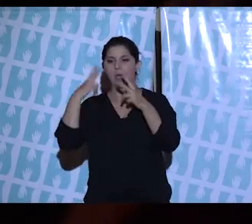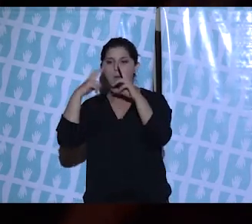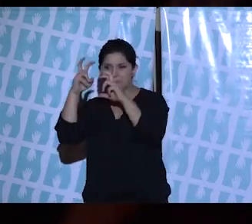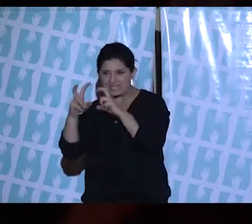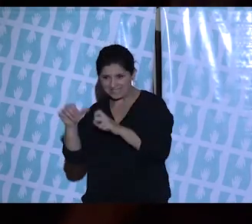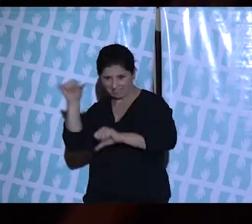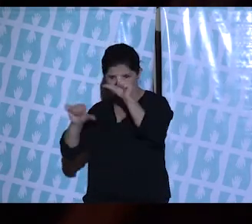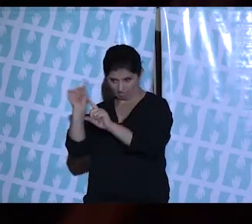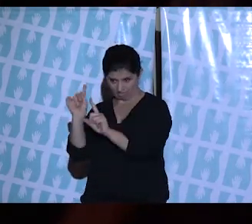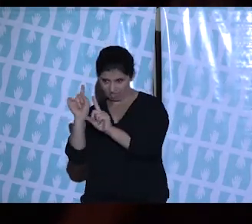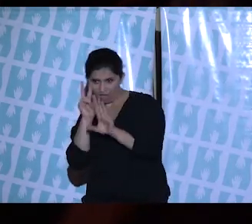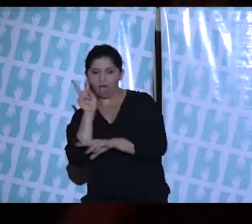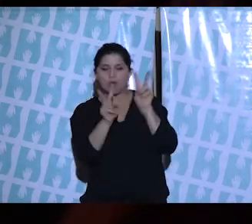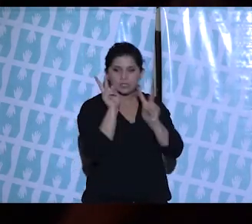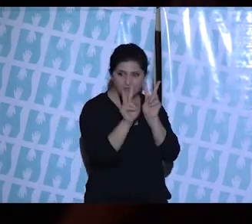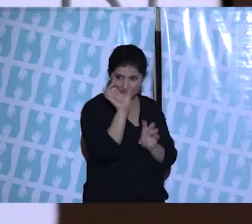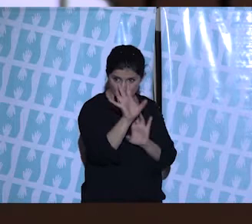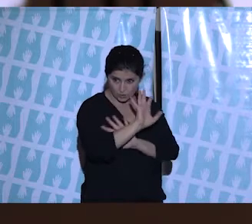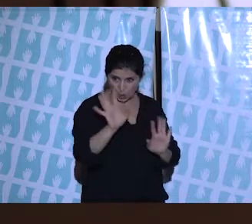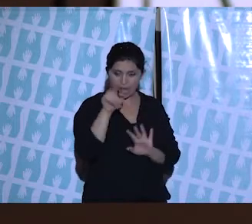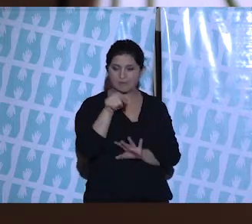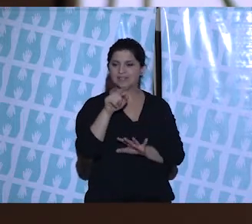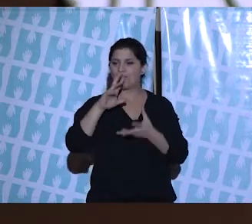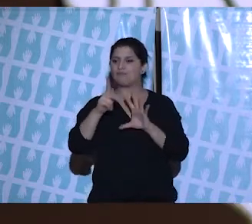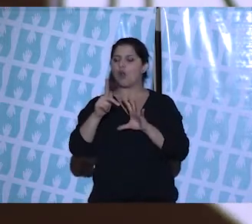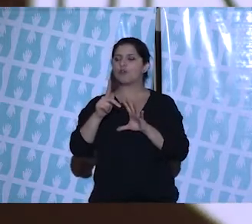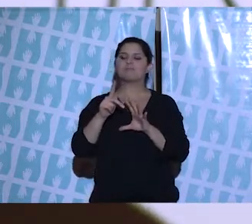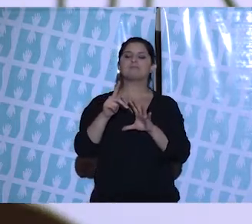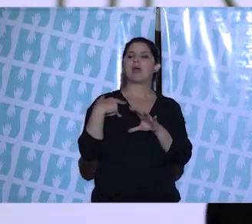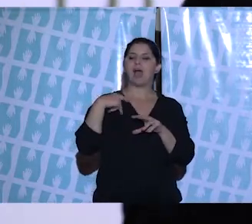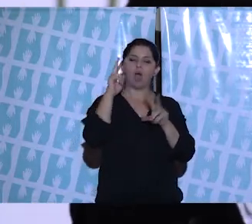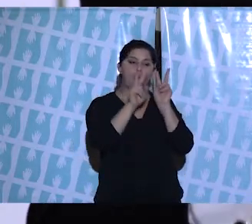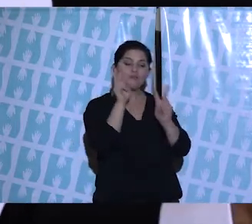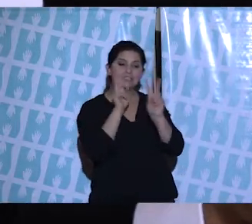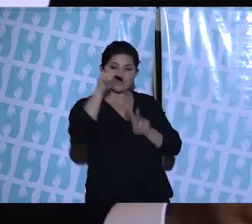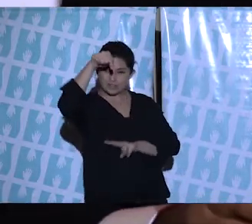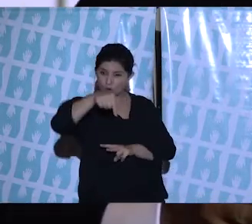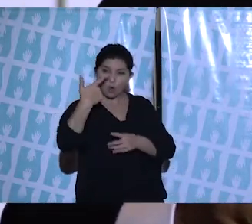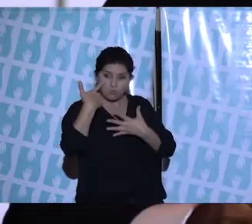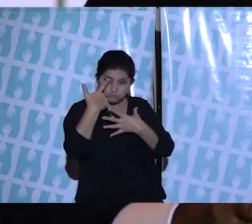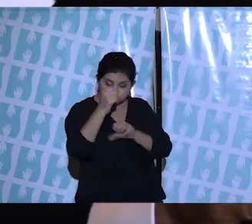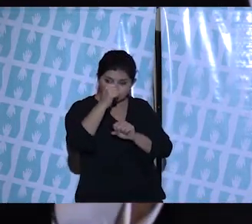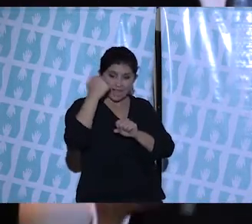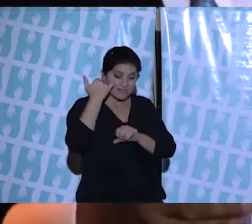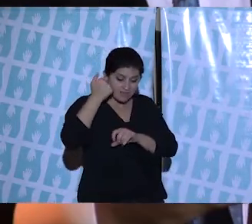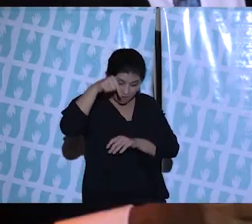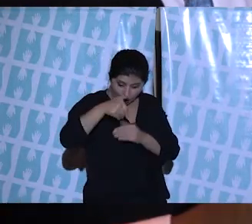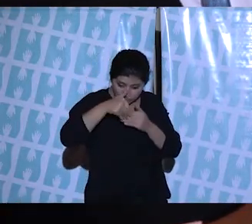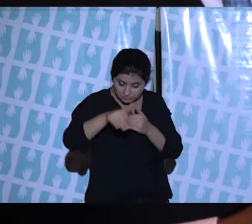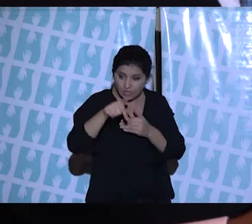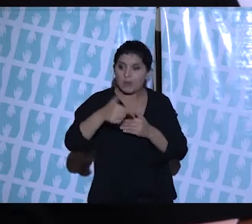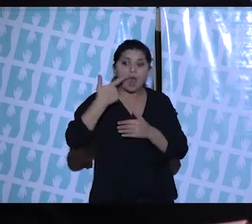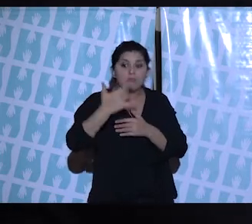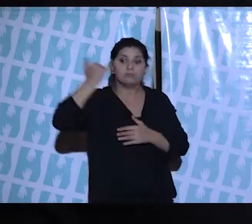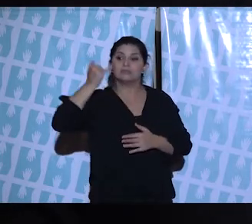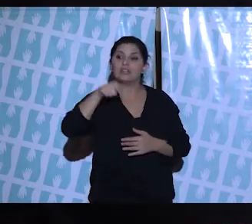recientemente. Yo les diría que los criterios clínicos que utilizamos hoy día para decir que una persona